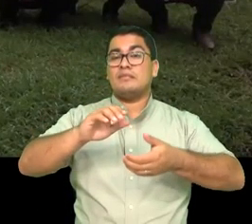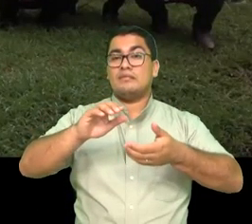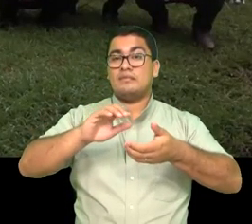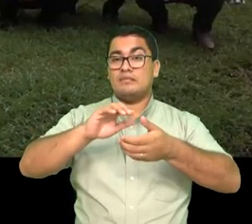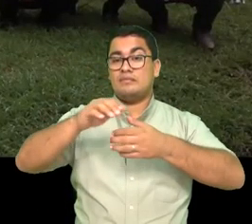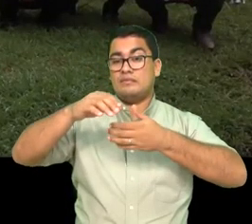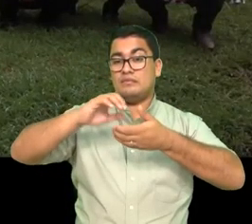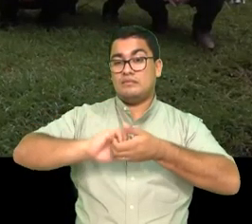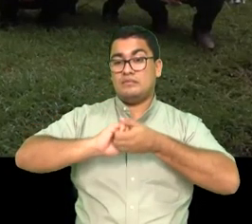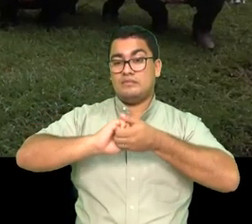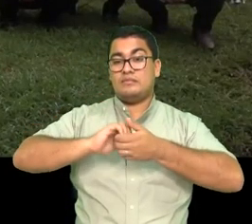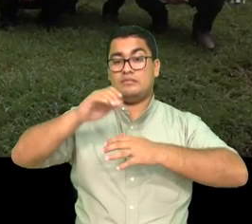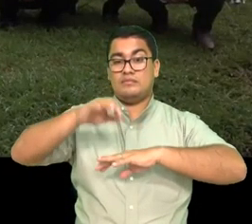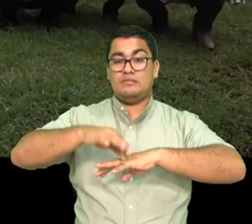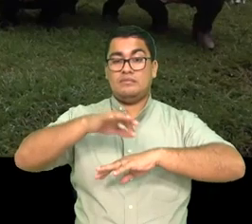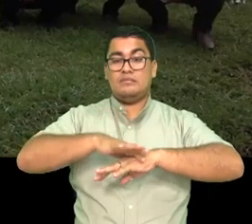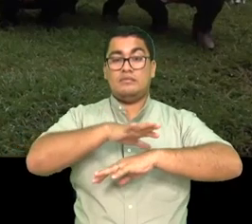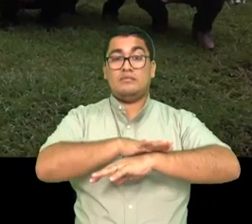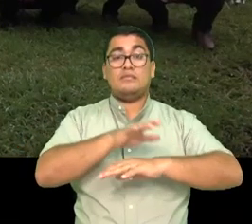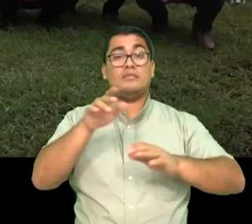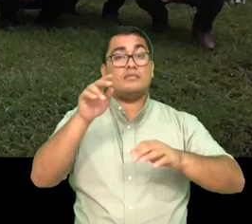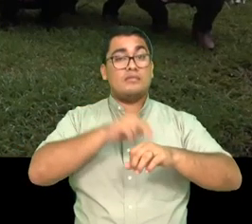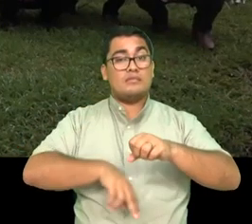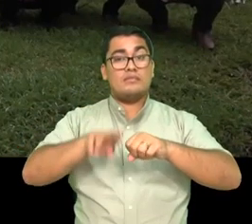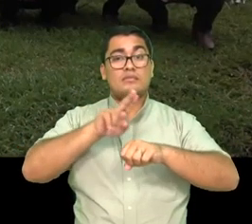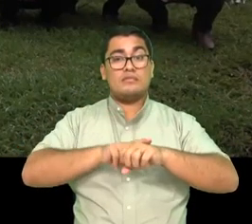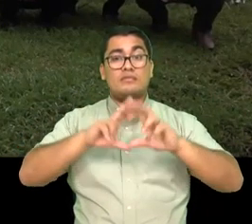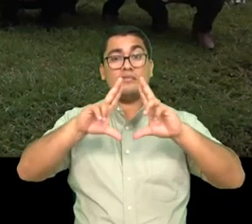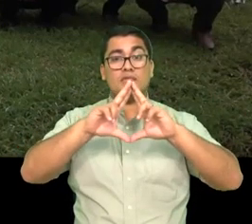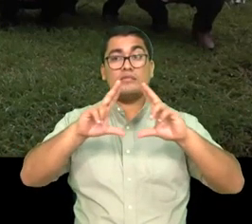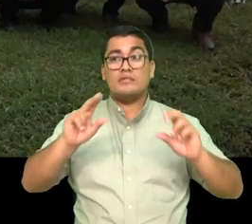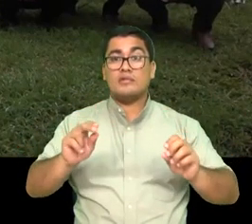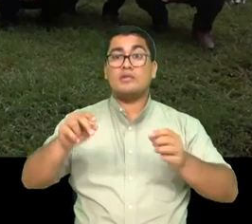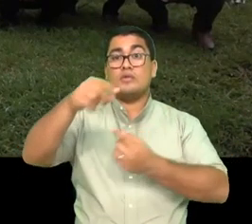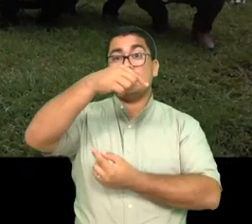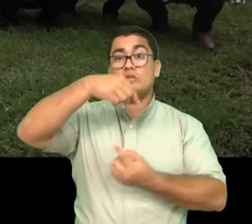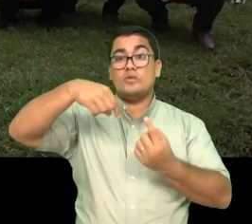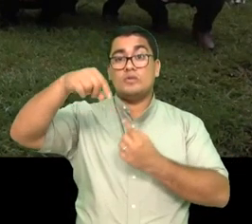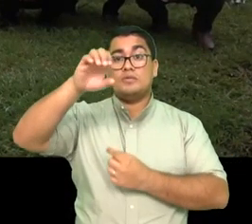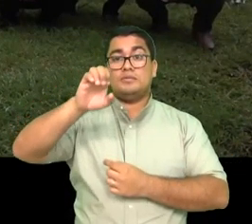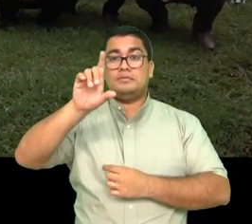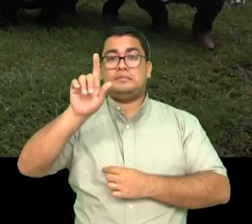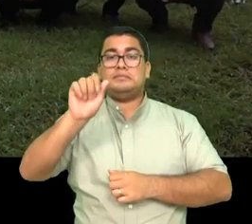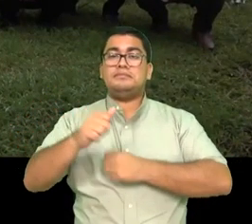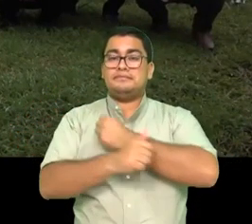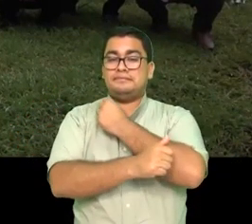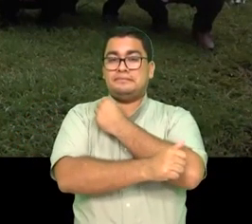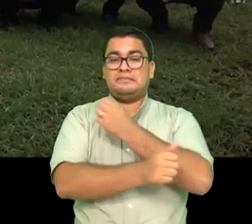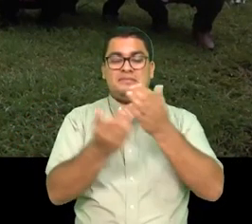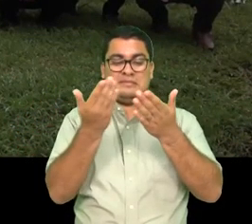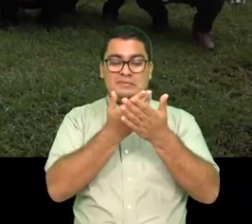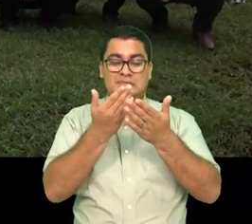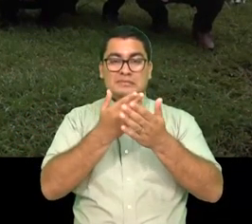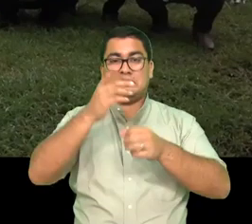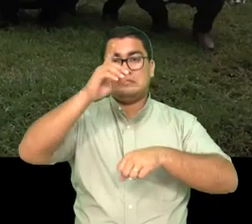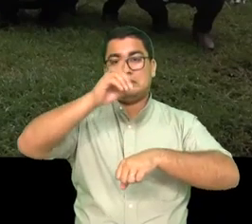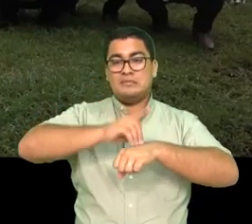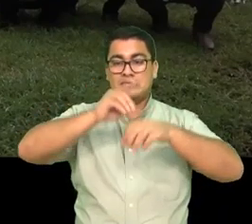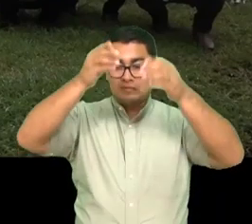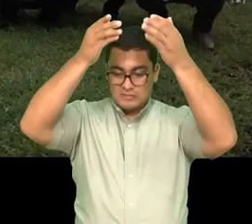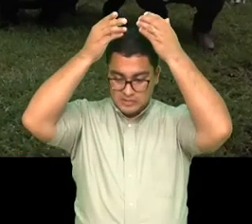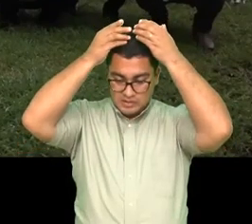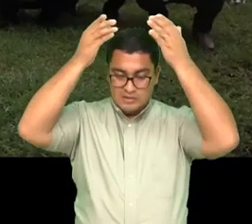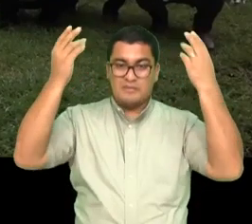Murillo. Ante esta emergencia nacional a causa del huracán Eta, los estudiantes de medicina, enfermería y docentes